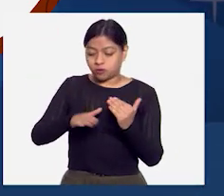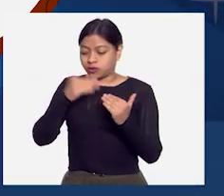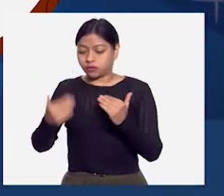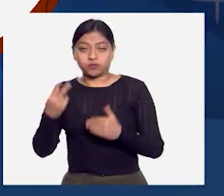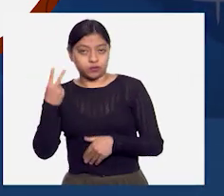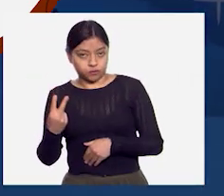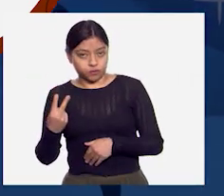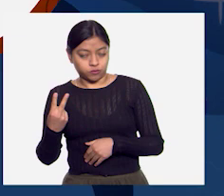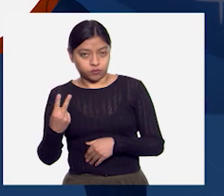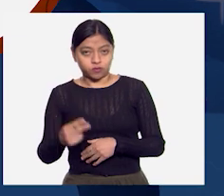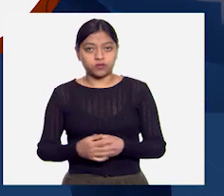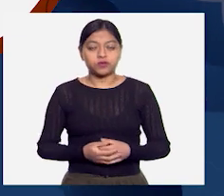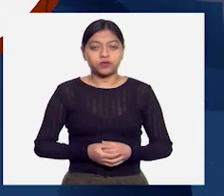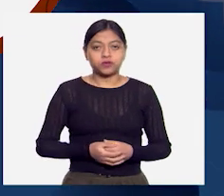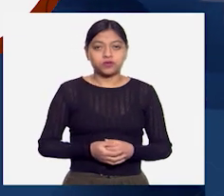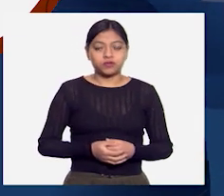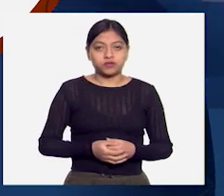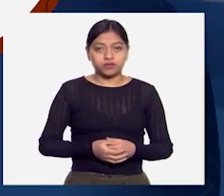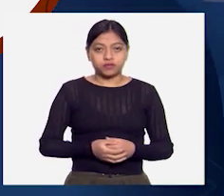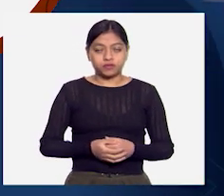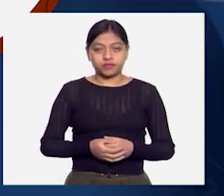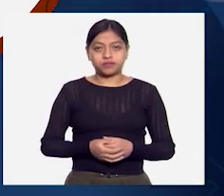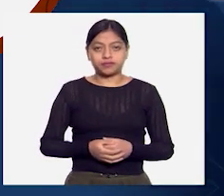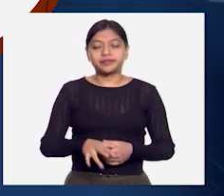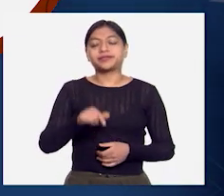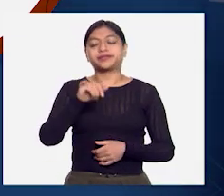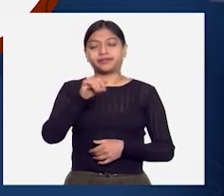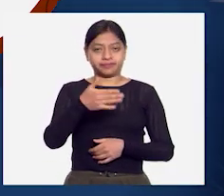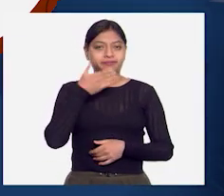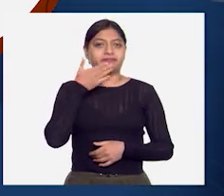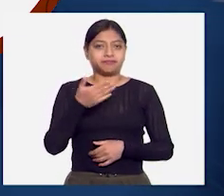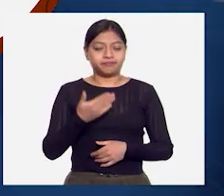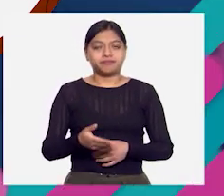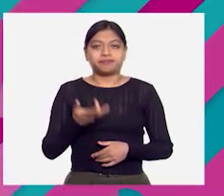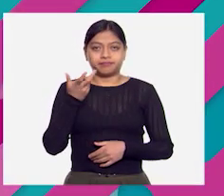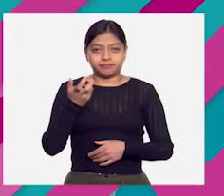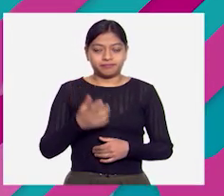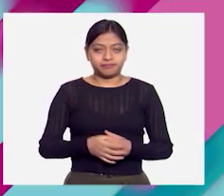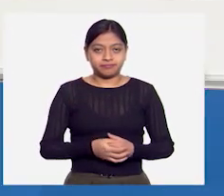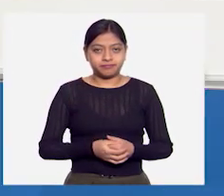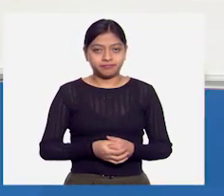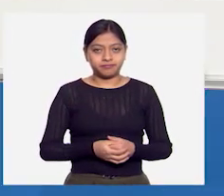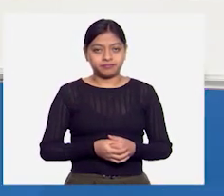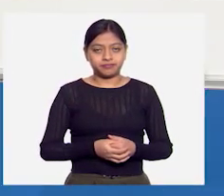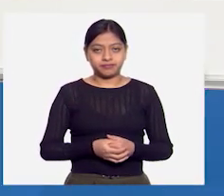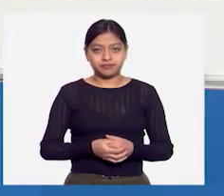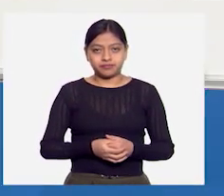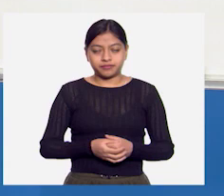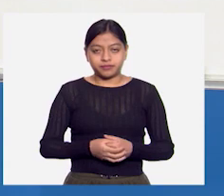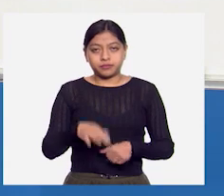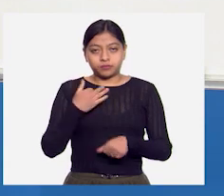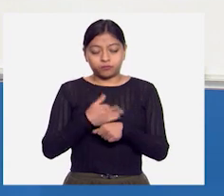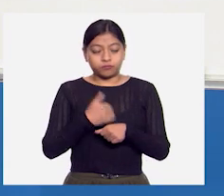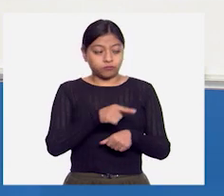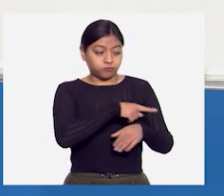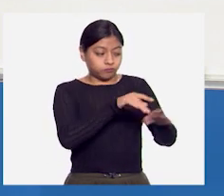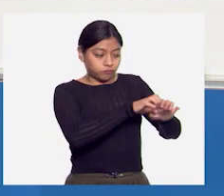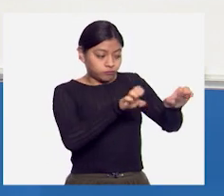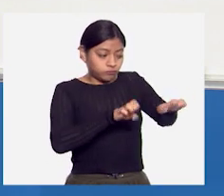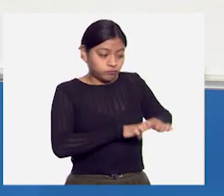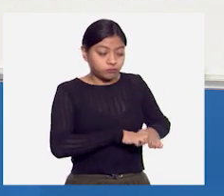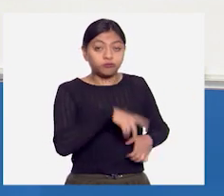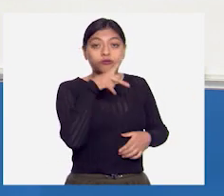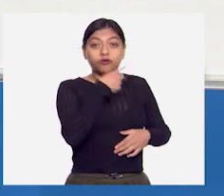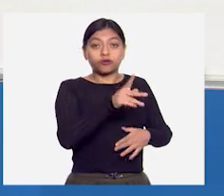2 valores. Bien, pues el representante es un valor de la mediana de los resultados del equipo